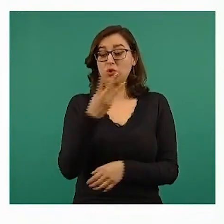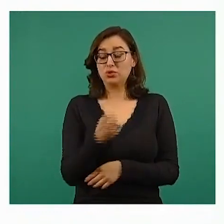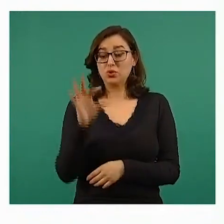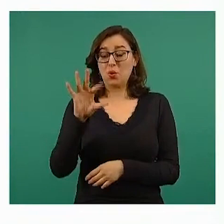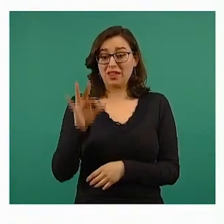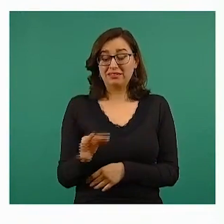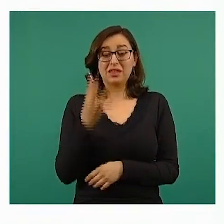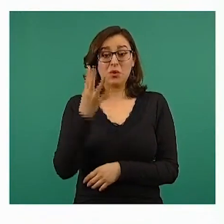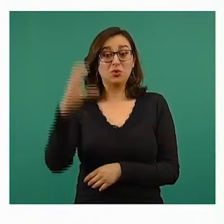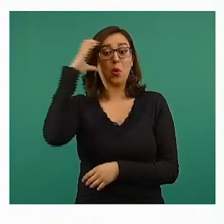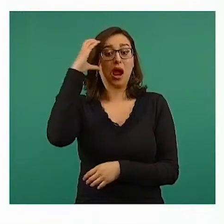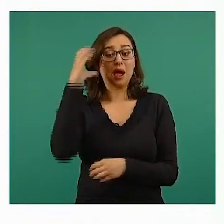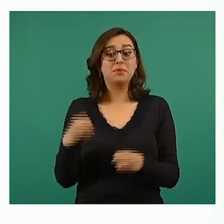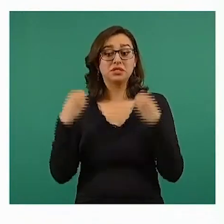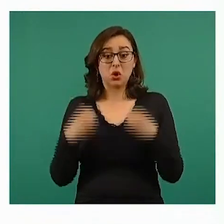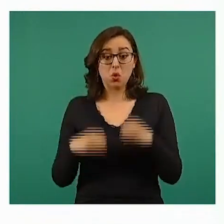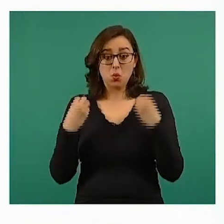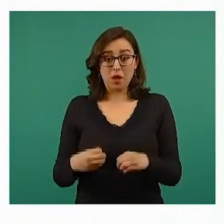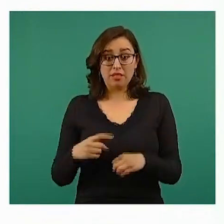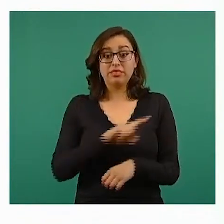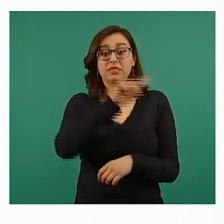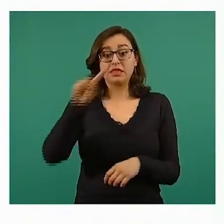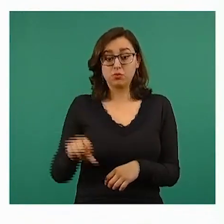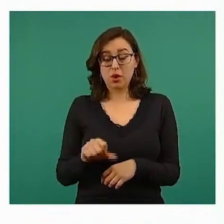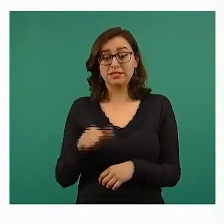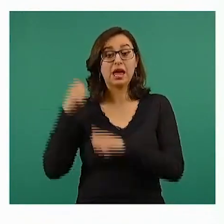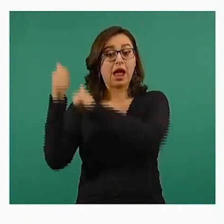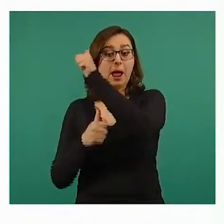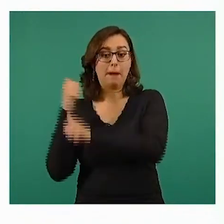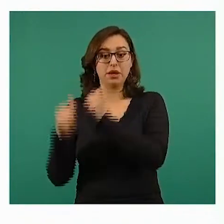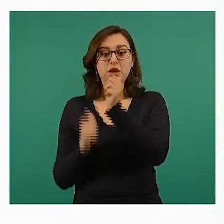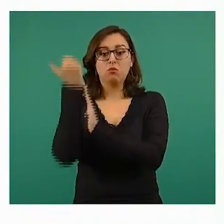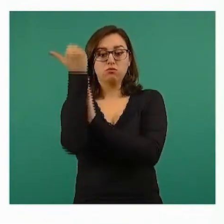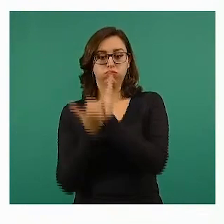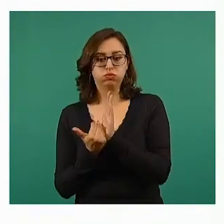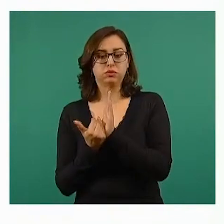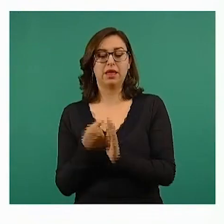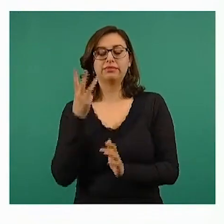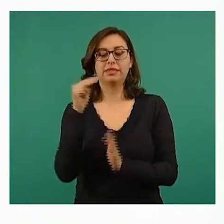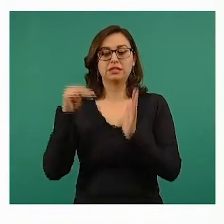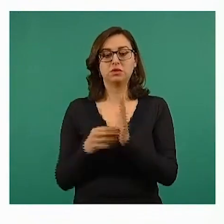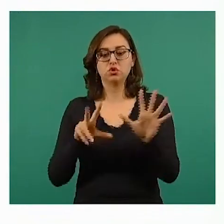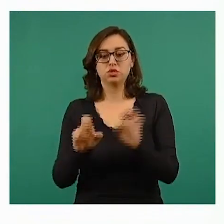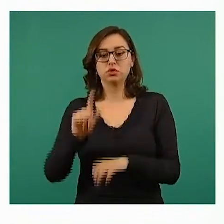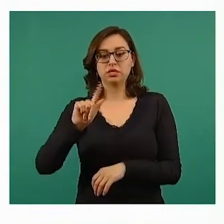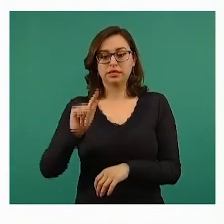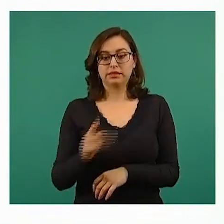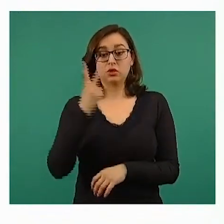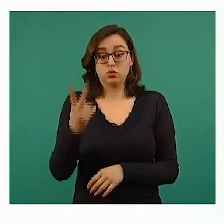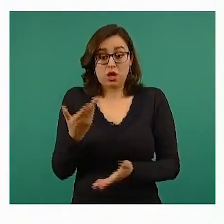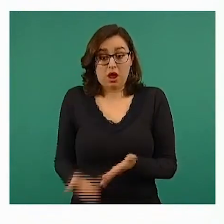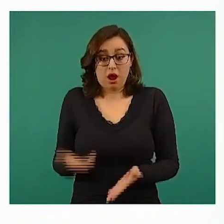camas ocupadas. Para la primera semana de abril teníamos una ocupación de 3,862 camas y el día de hoy, como les